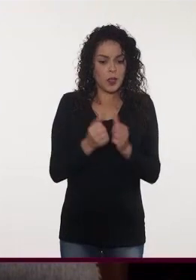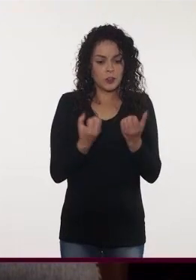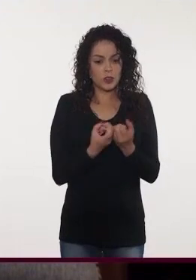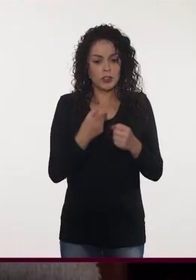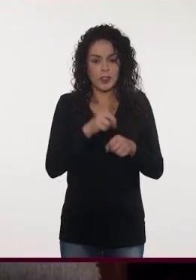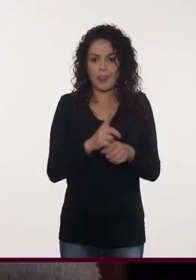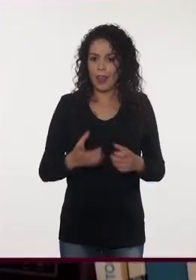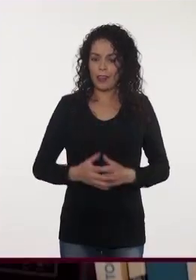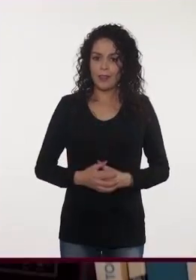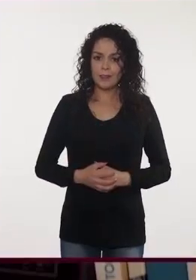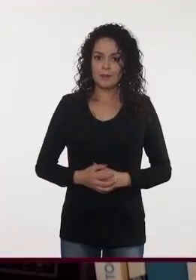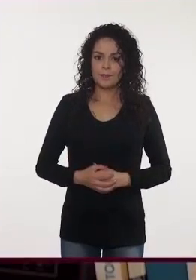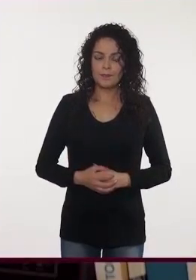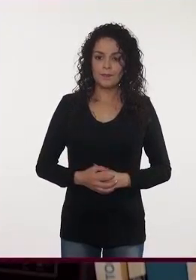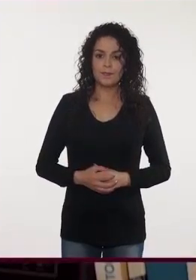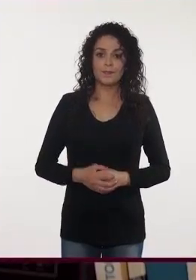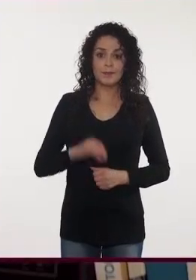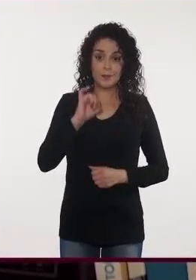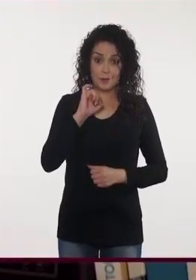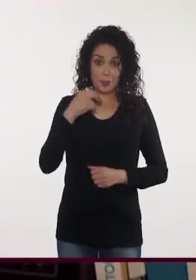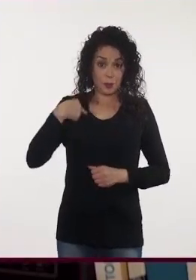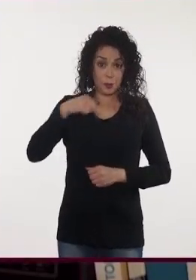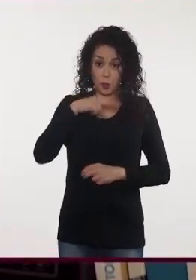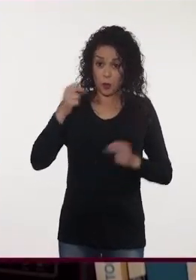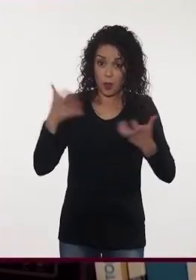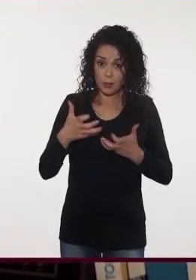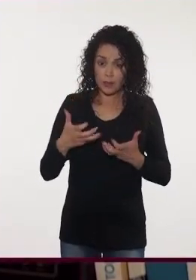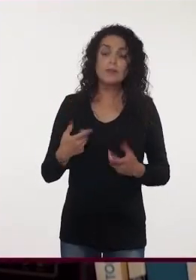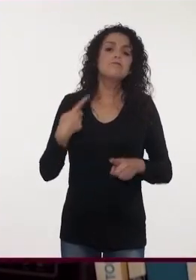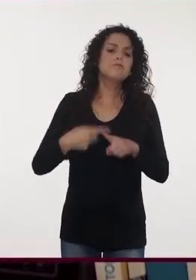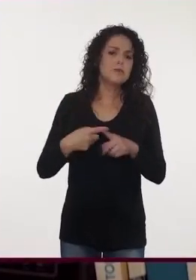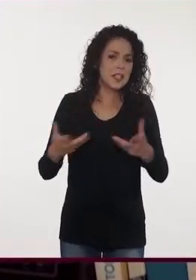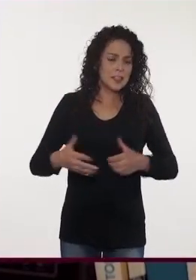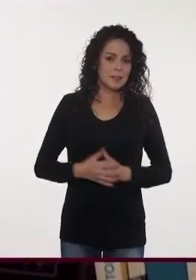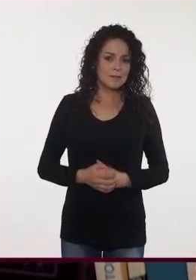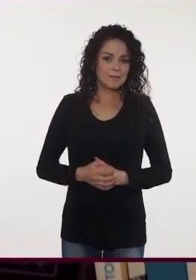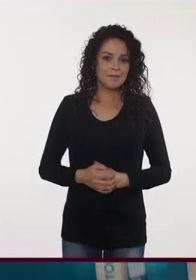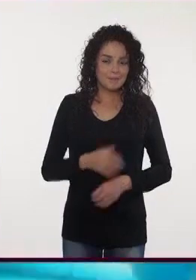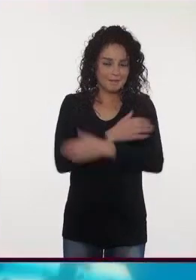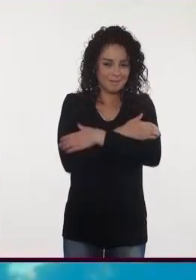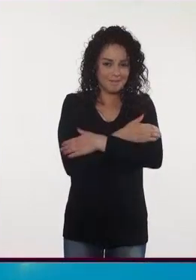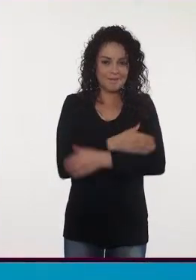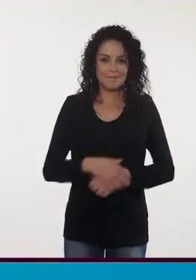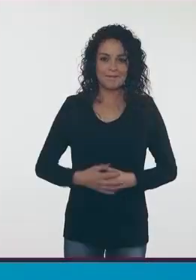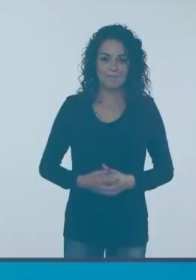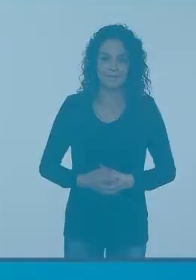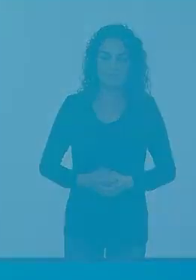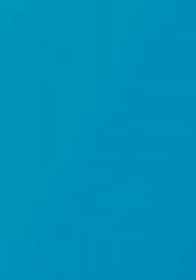sociedad. Si no lo hacemos nosotros, ¿quién? Abrazos.